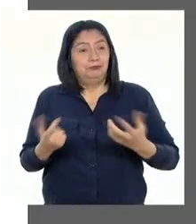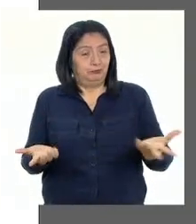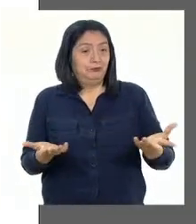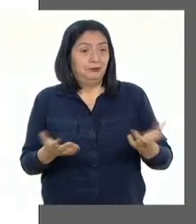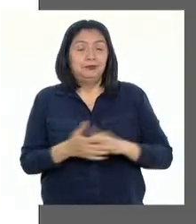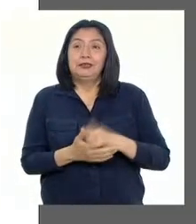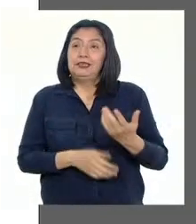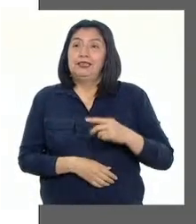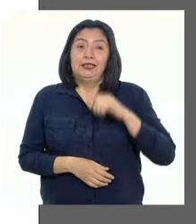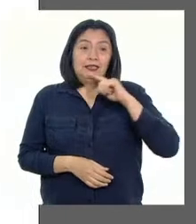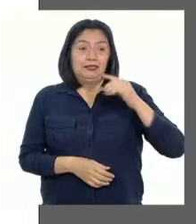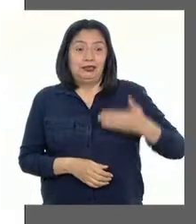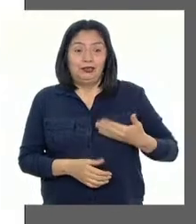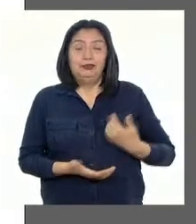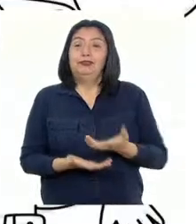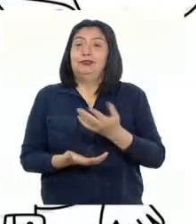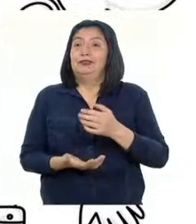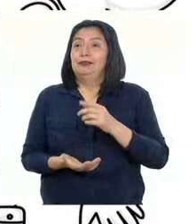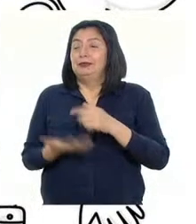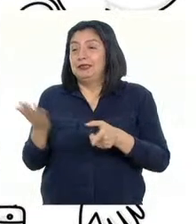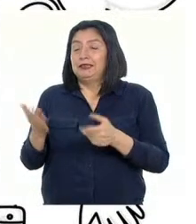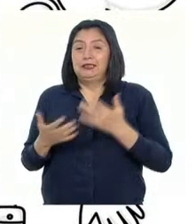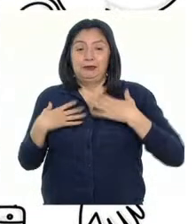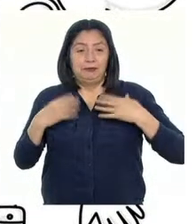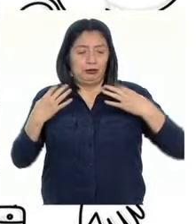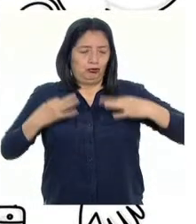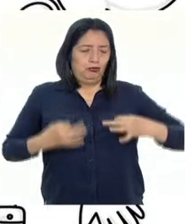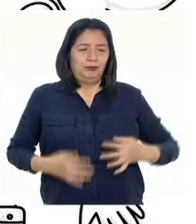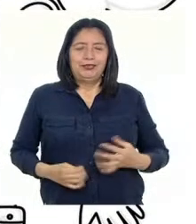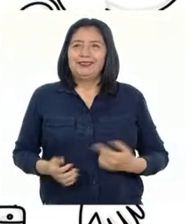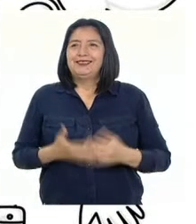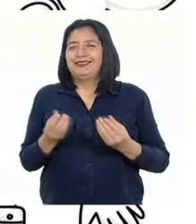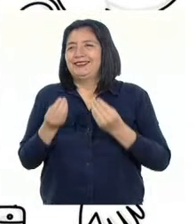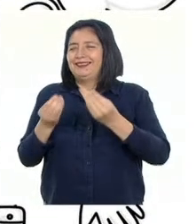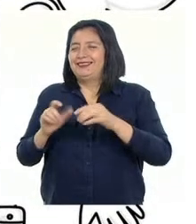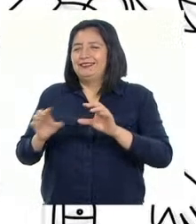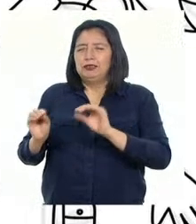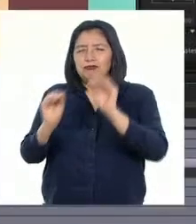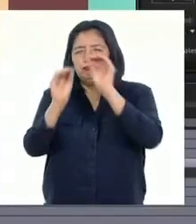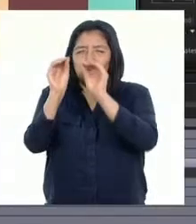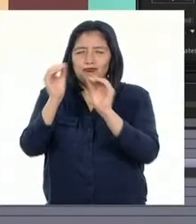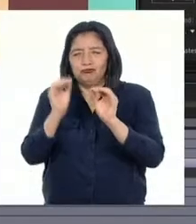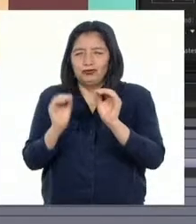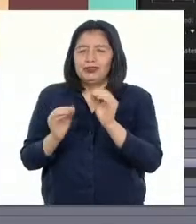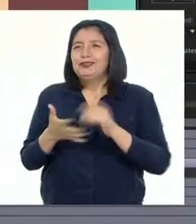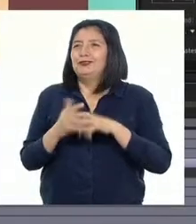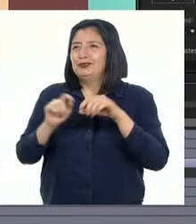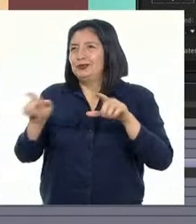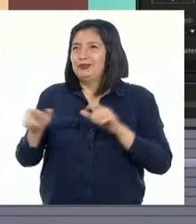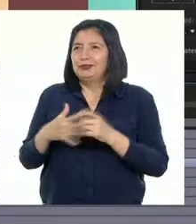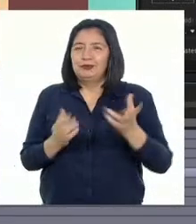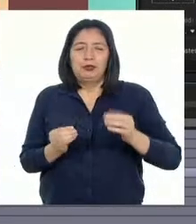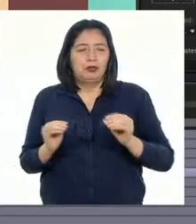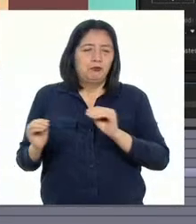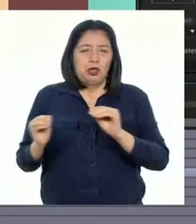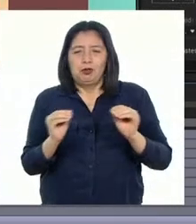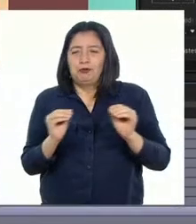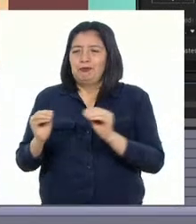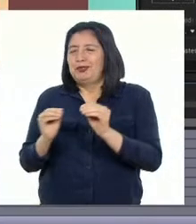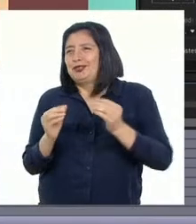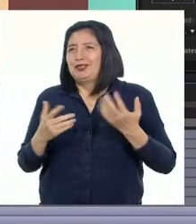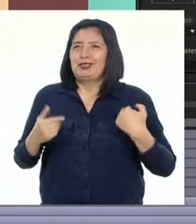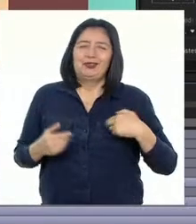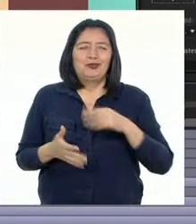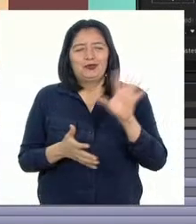vestirnos a la señora Vizcacha y a mí. Dan vida a nuestros espacios y los decoran. Luego dan movimiento a todas